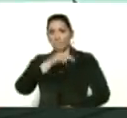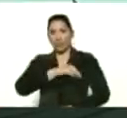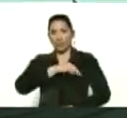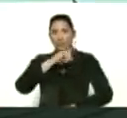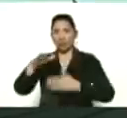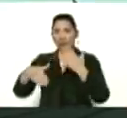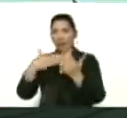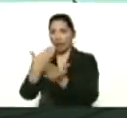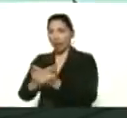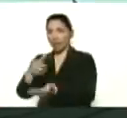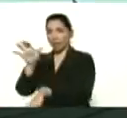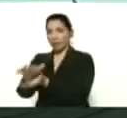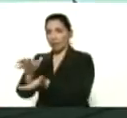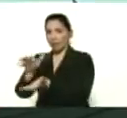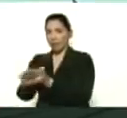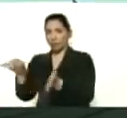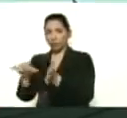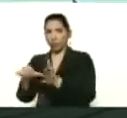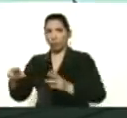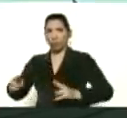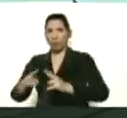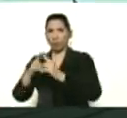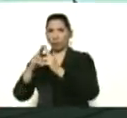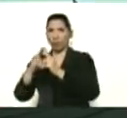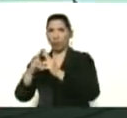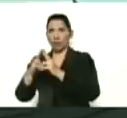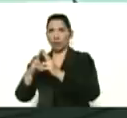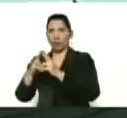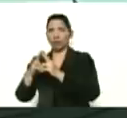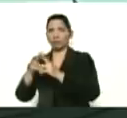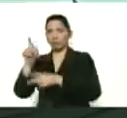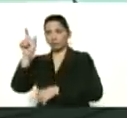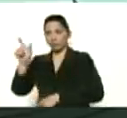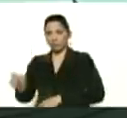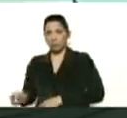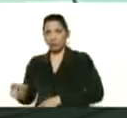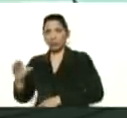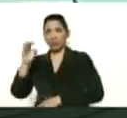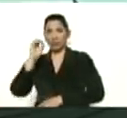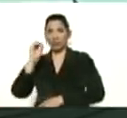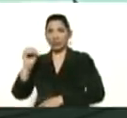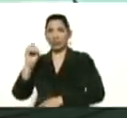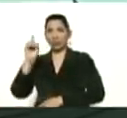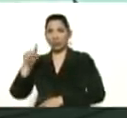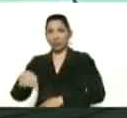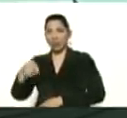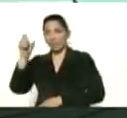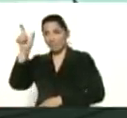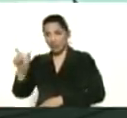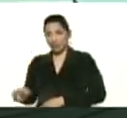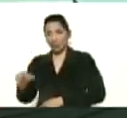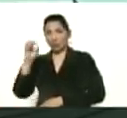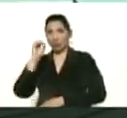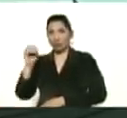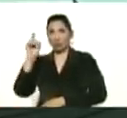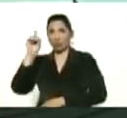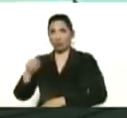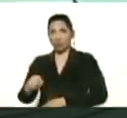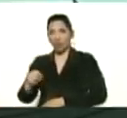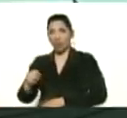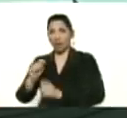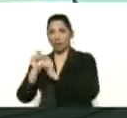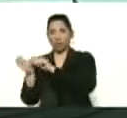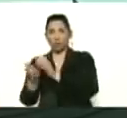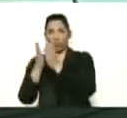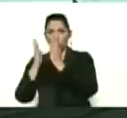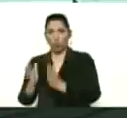Nueva Esparta, donde se encontraba el paciente cero del foco de Maneiro y el paciente cero del foco de la Academia de Béisbol,